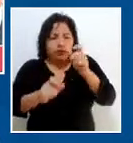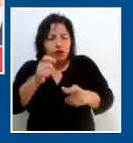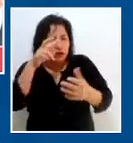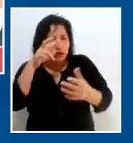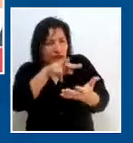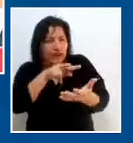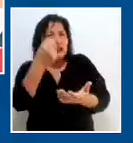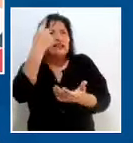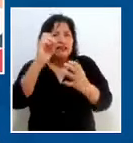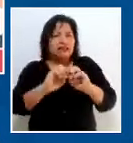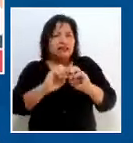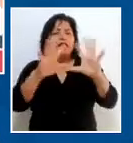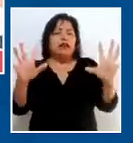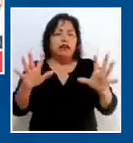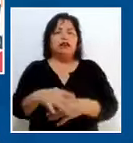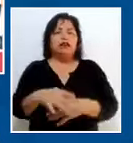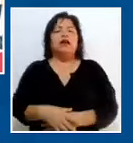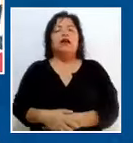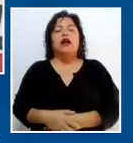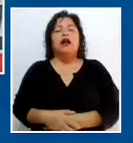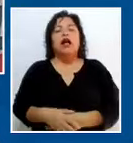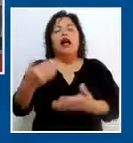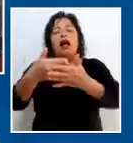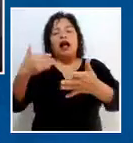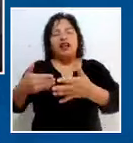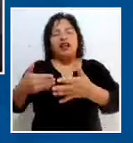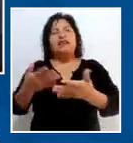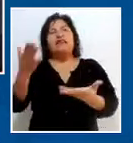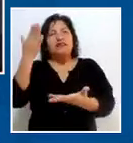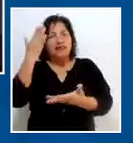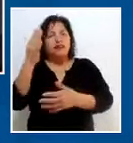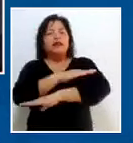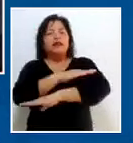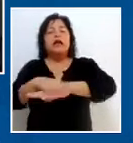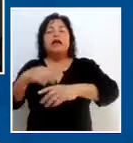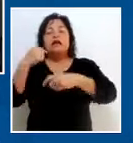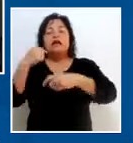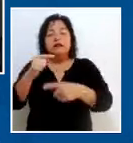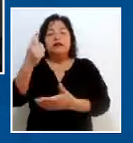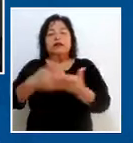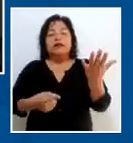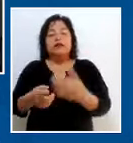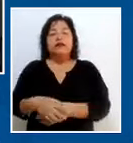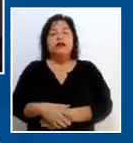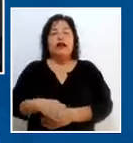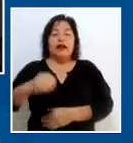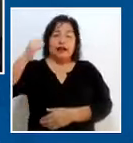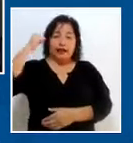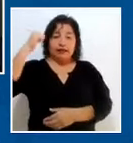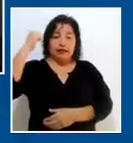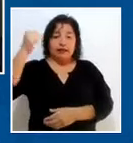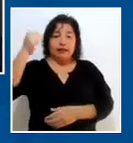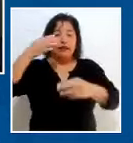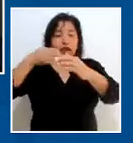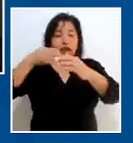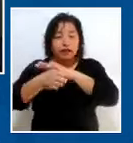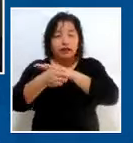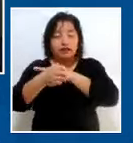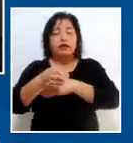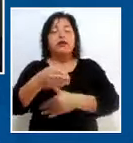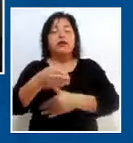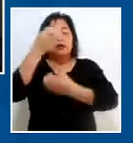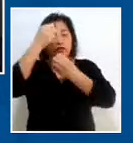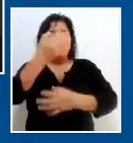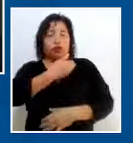Sí, a ver, antes de entrar al tema de los portales, hay que decirle a la ciudadanía que el derecho de acceso a la información pública